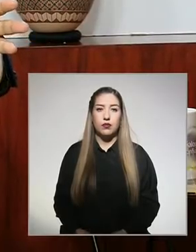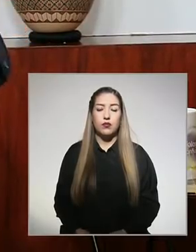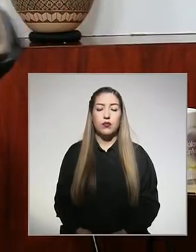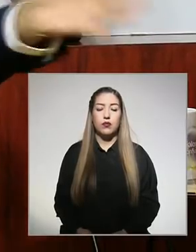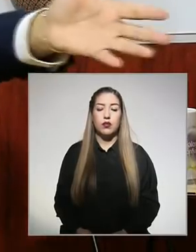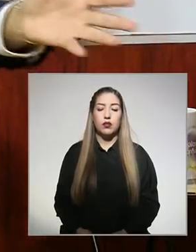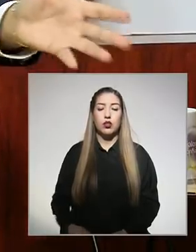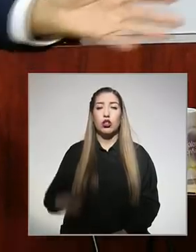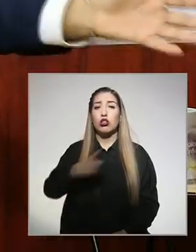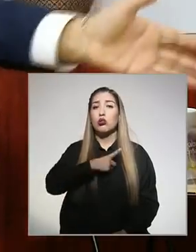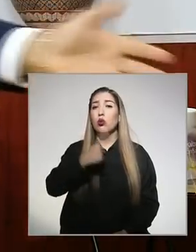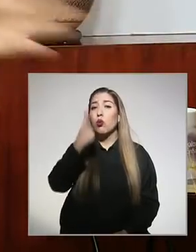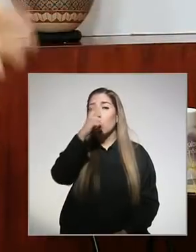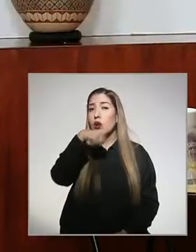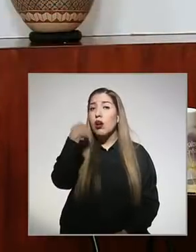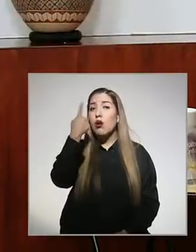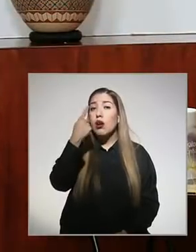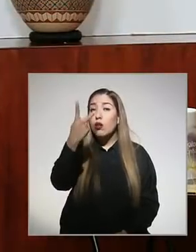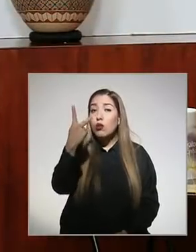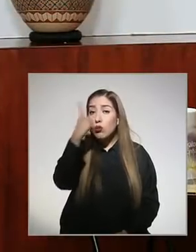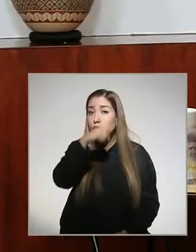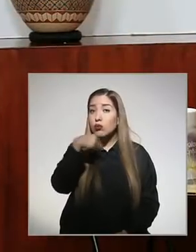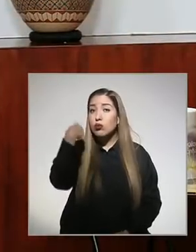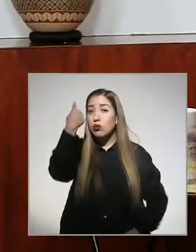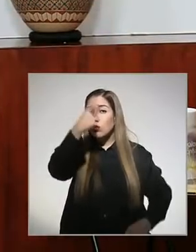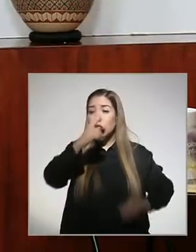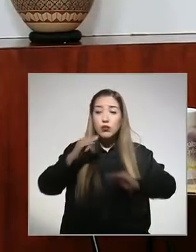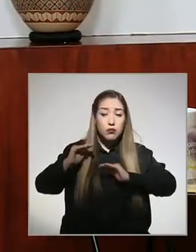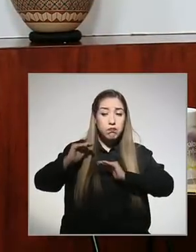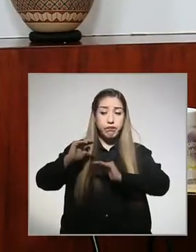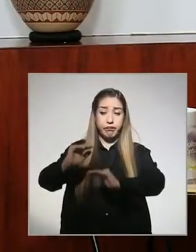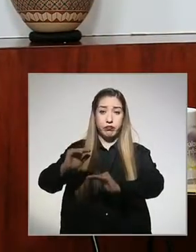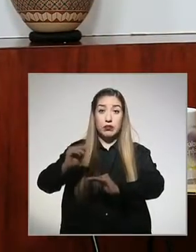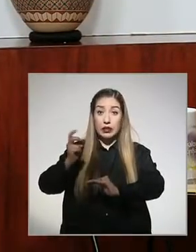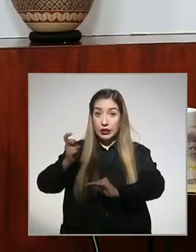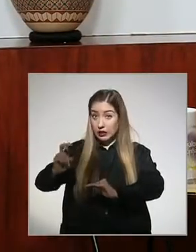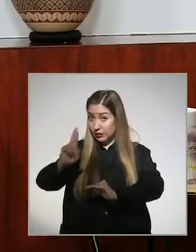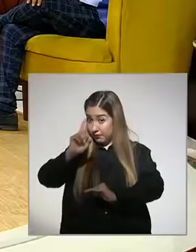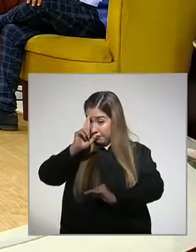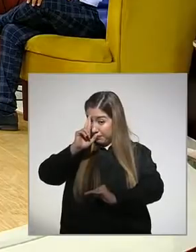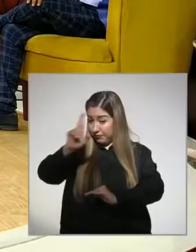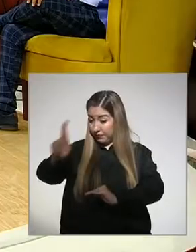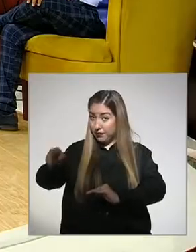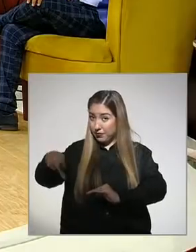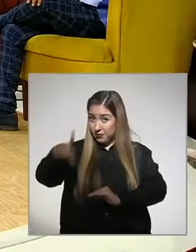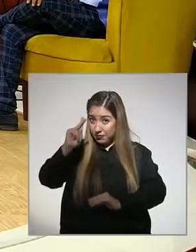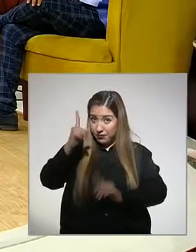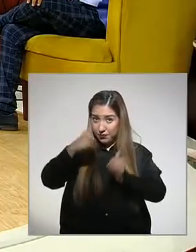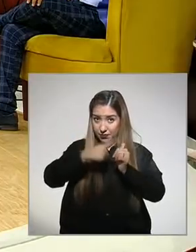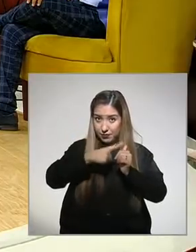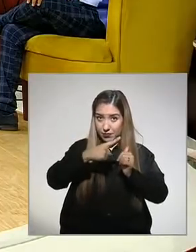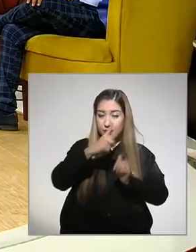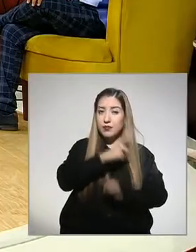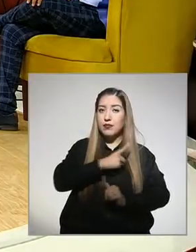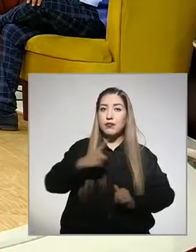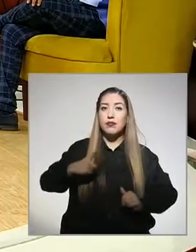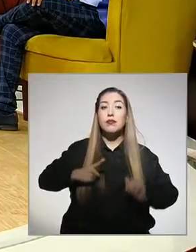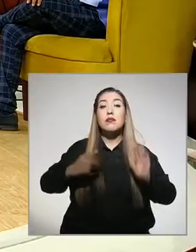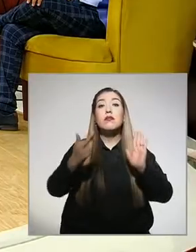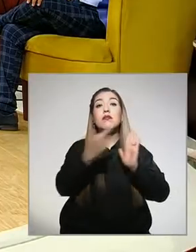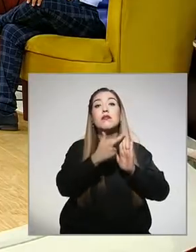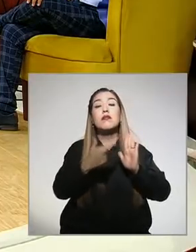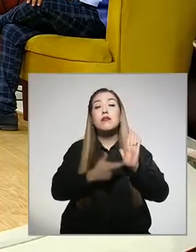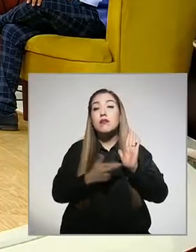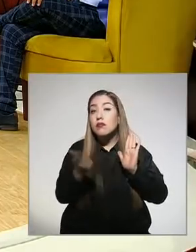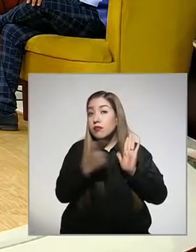2 horas. Pon un tiempo tú, no te lo voy a decir yo. Y respétalo. ¿No? Bueno, pero primero defínelo. Primero